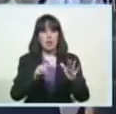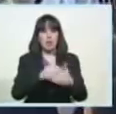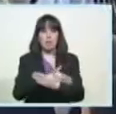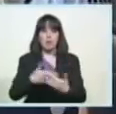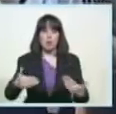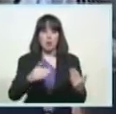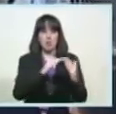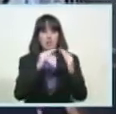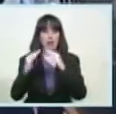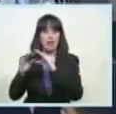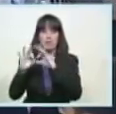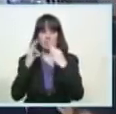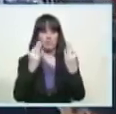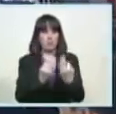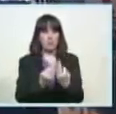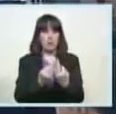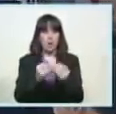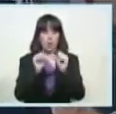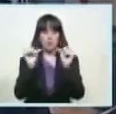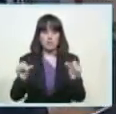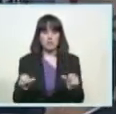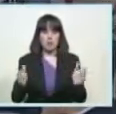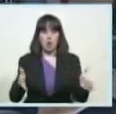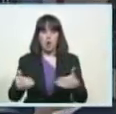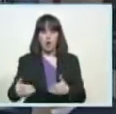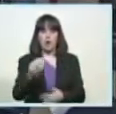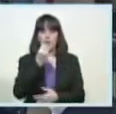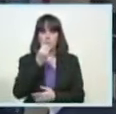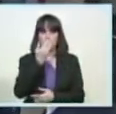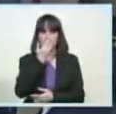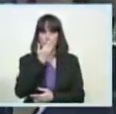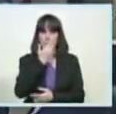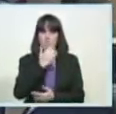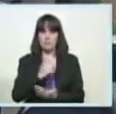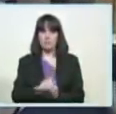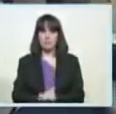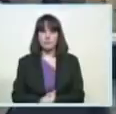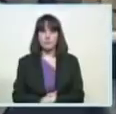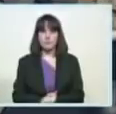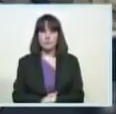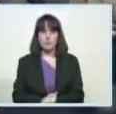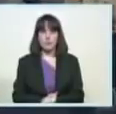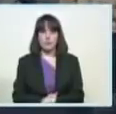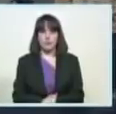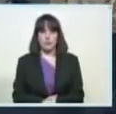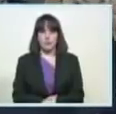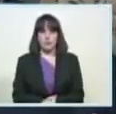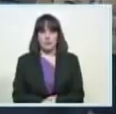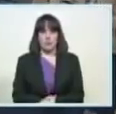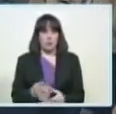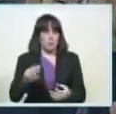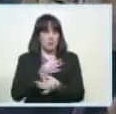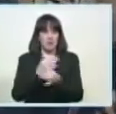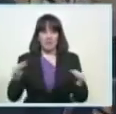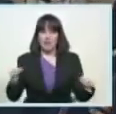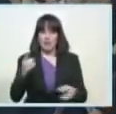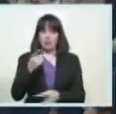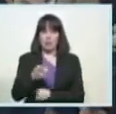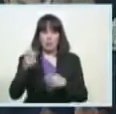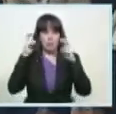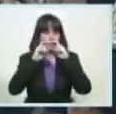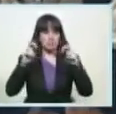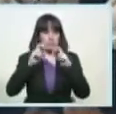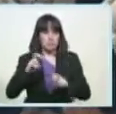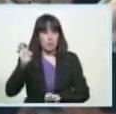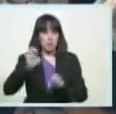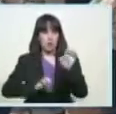con el sistema de los clubs y eso tiene que ir a la perfección tiene que ser revisado